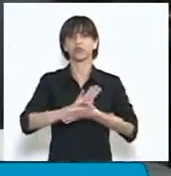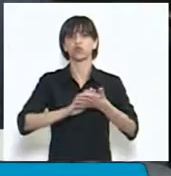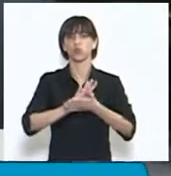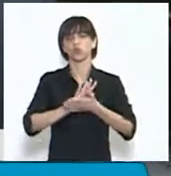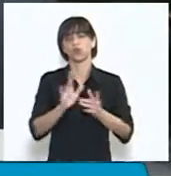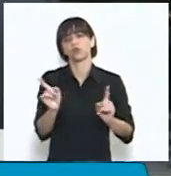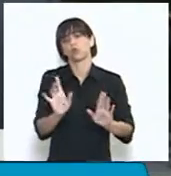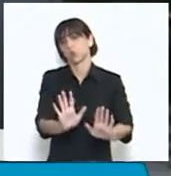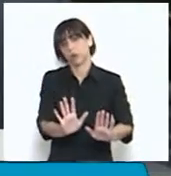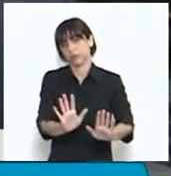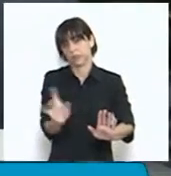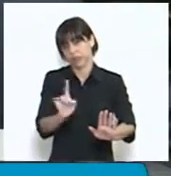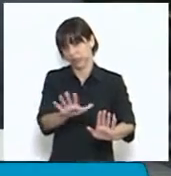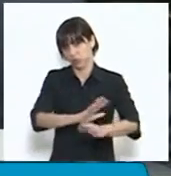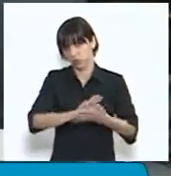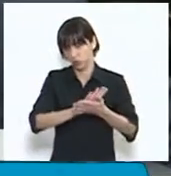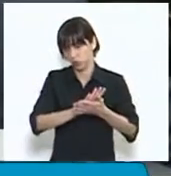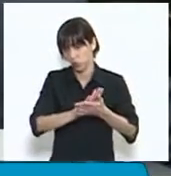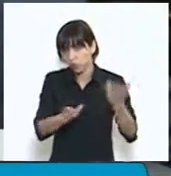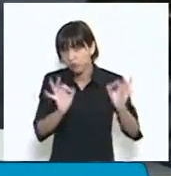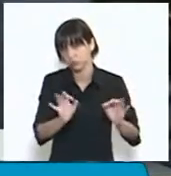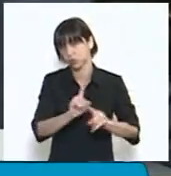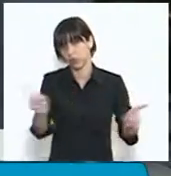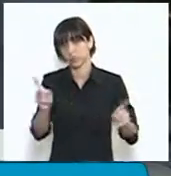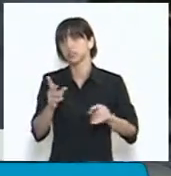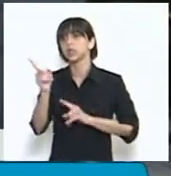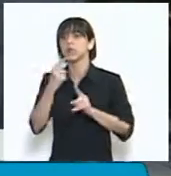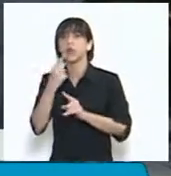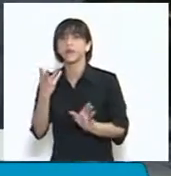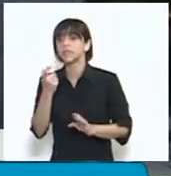pobreza, debería haber asignación universal por hijos.